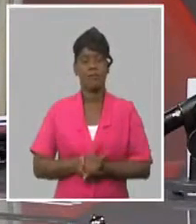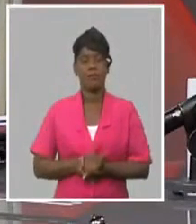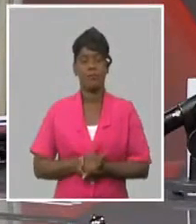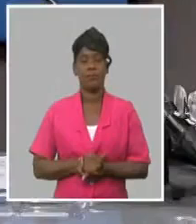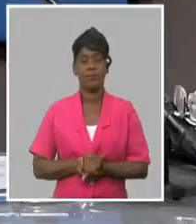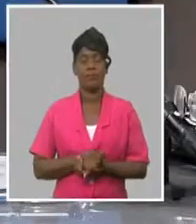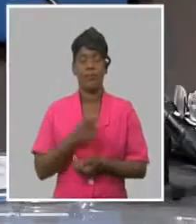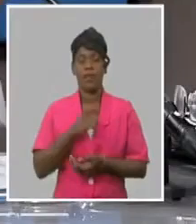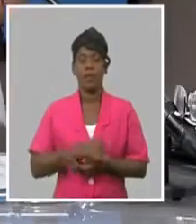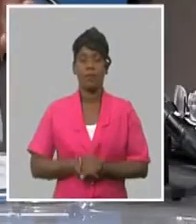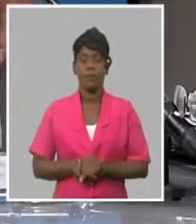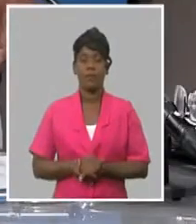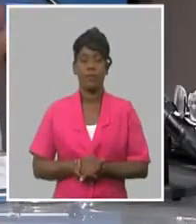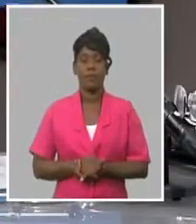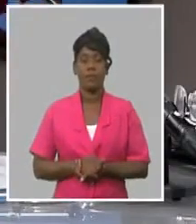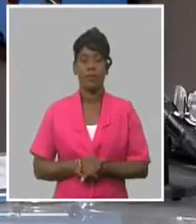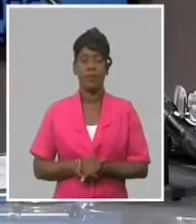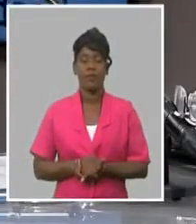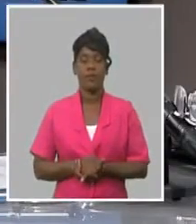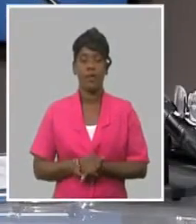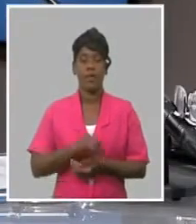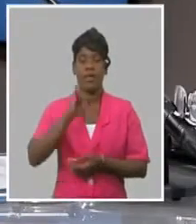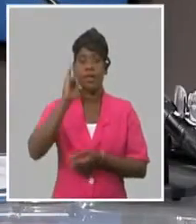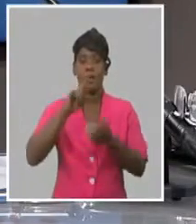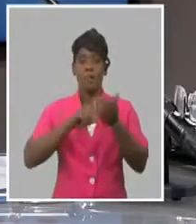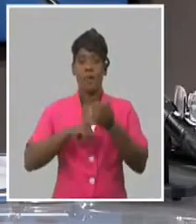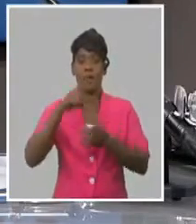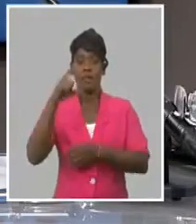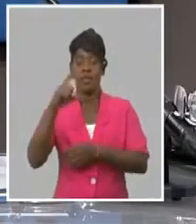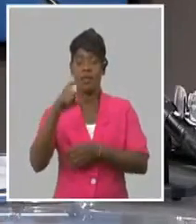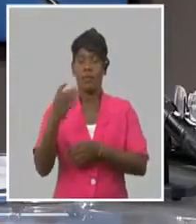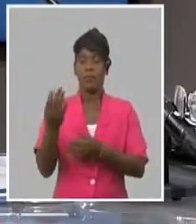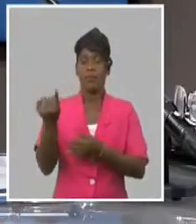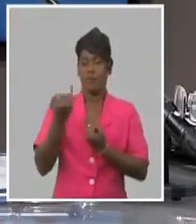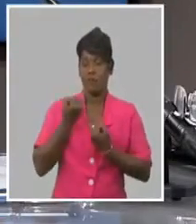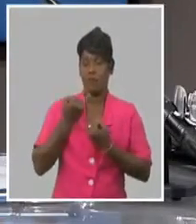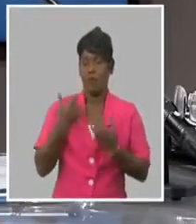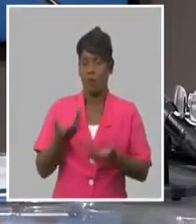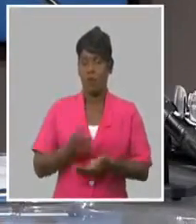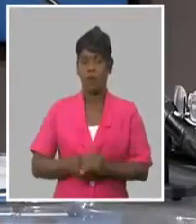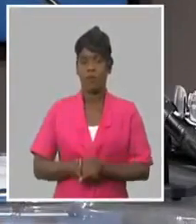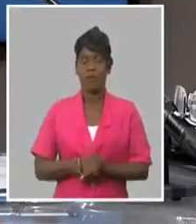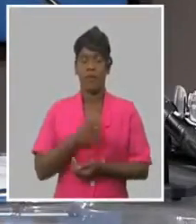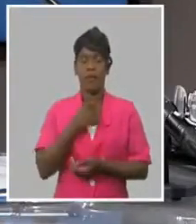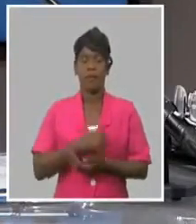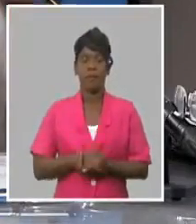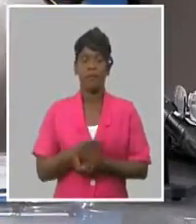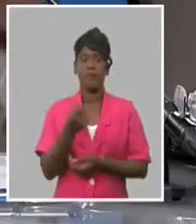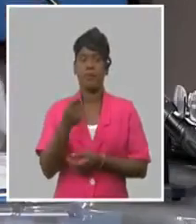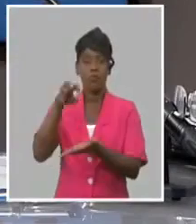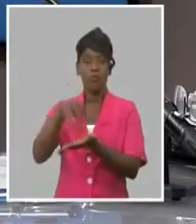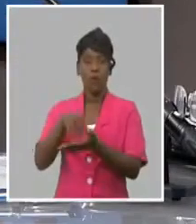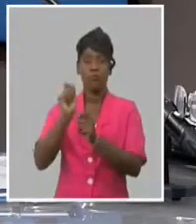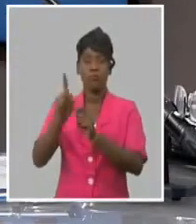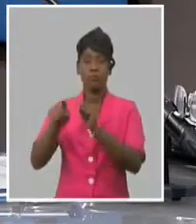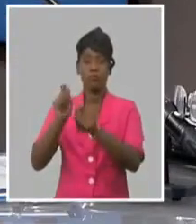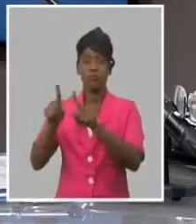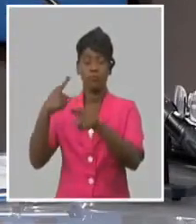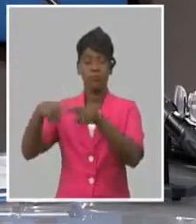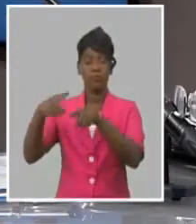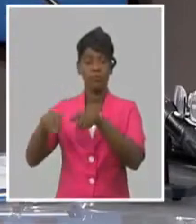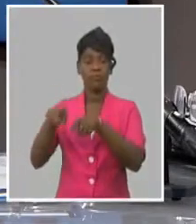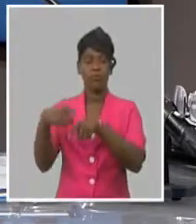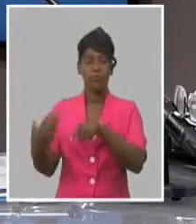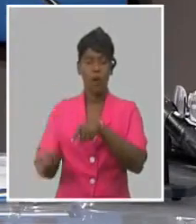Entonces, en el IPC se daba una información y decía, precio del arroz en los mercados agro 4